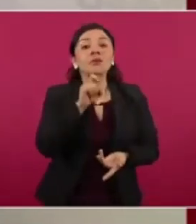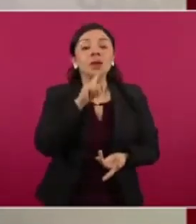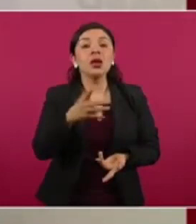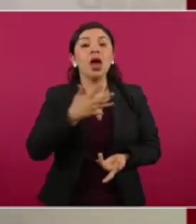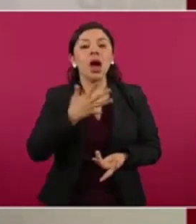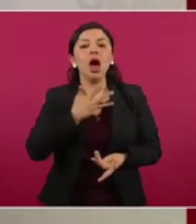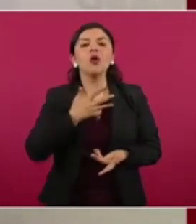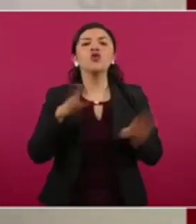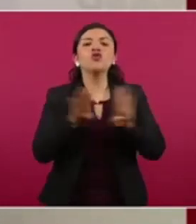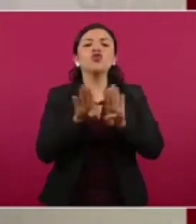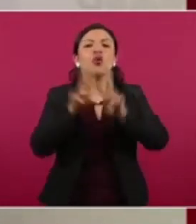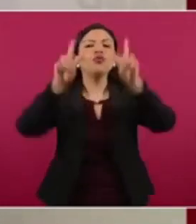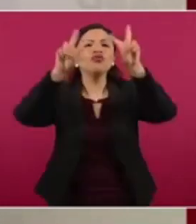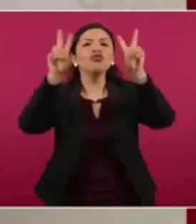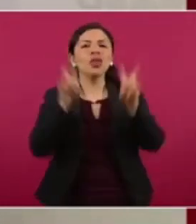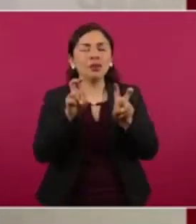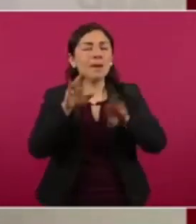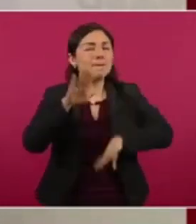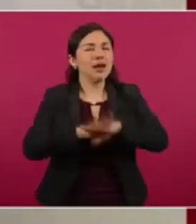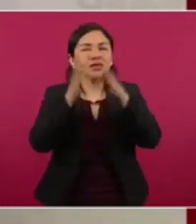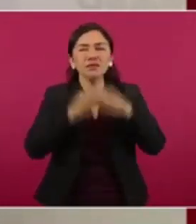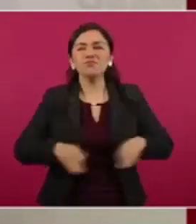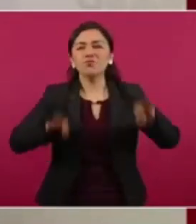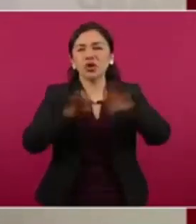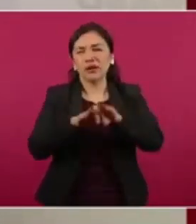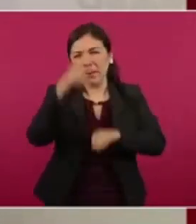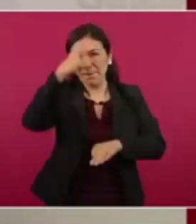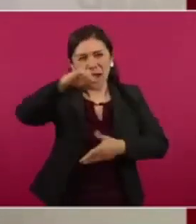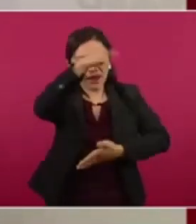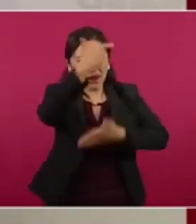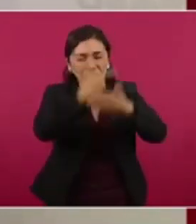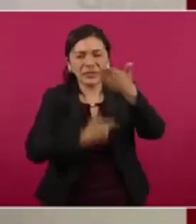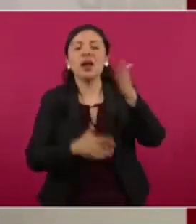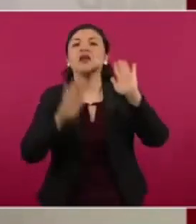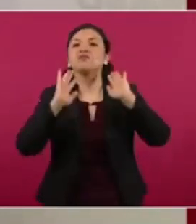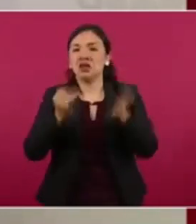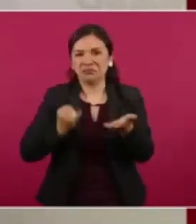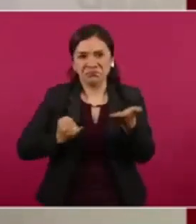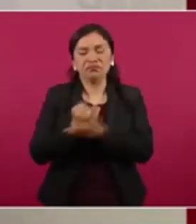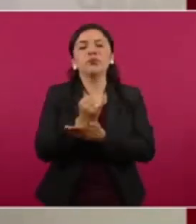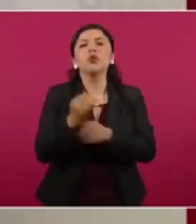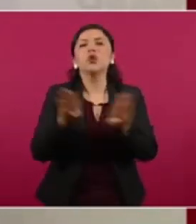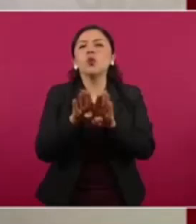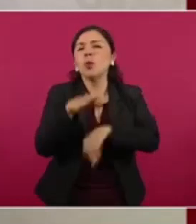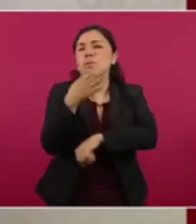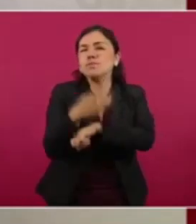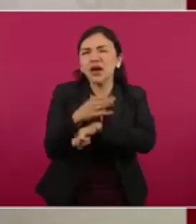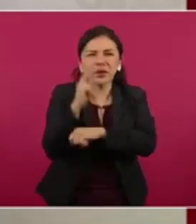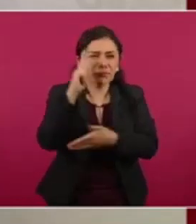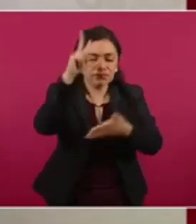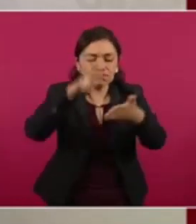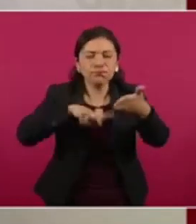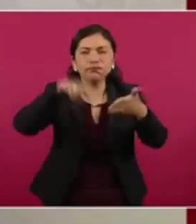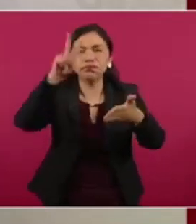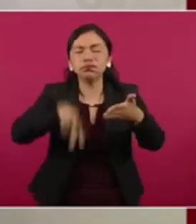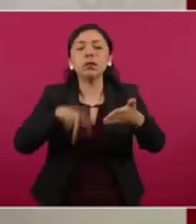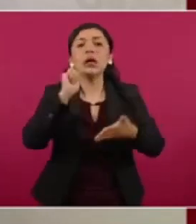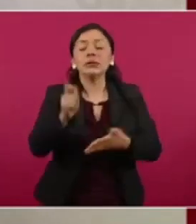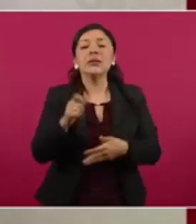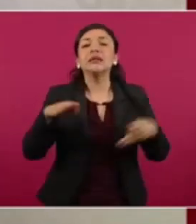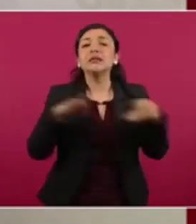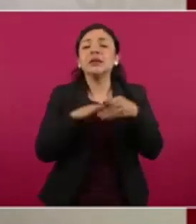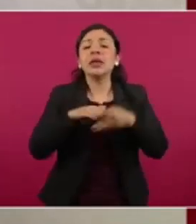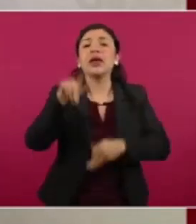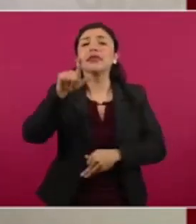en los temas fundamentales de los censos, ya se arrancó de manera preliminar. Podemos hablar de 17